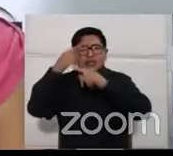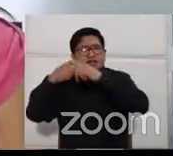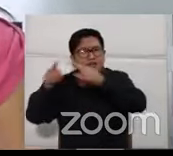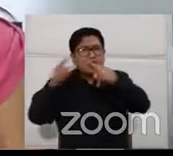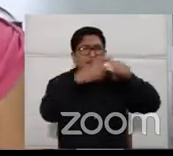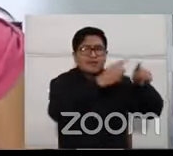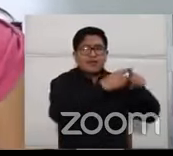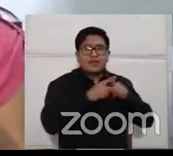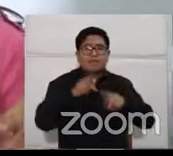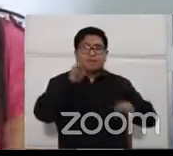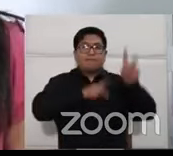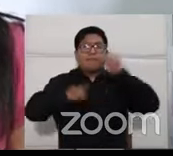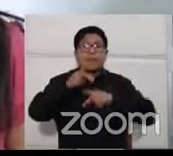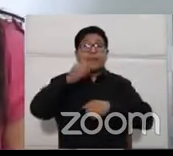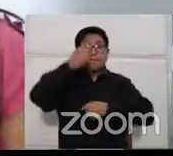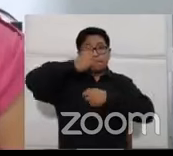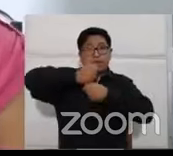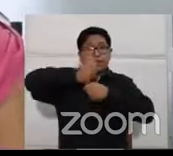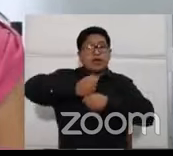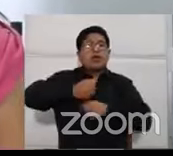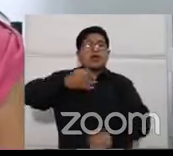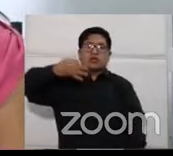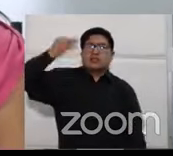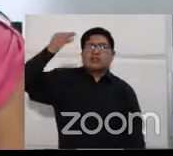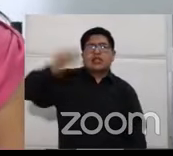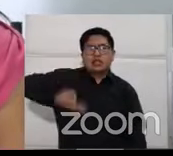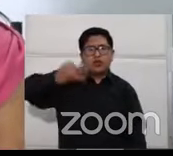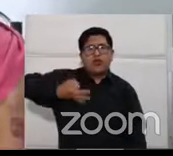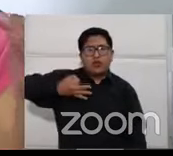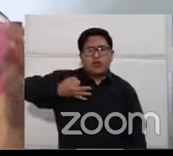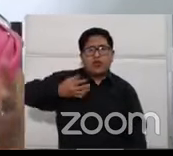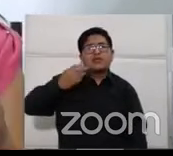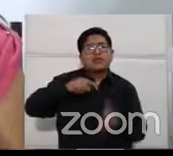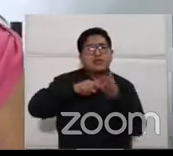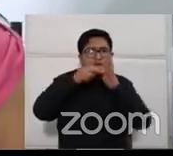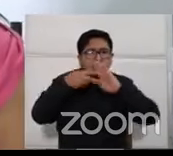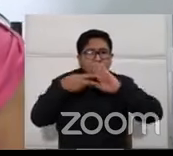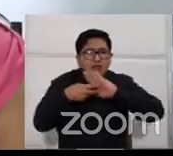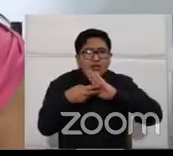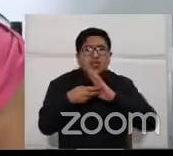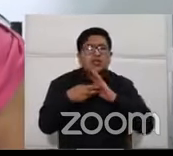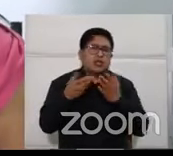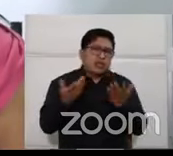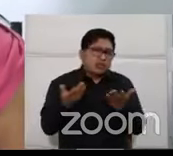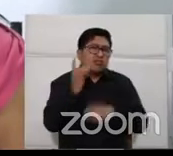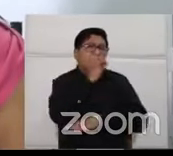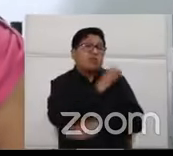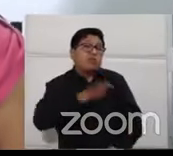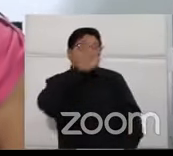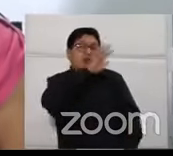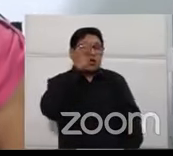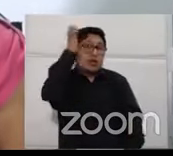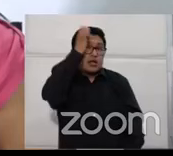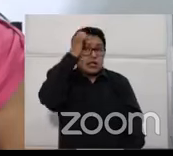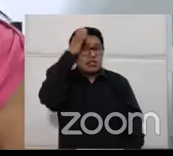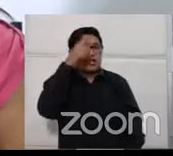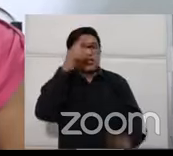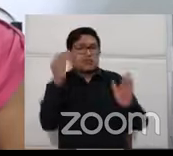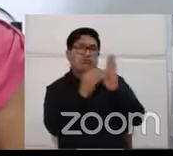el trabajo digno es una de las no de los pilares del mismo estado plurinacional y